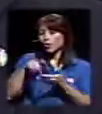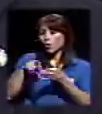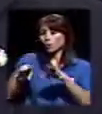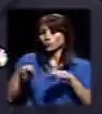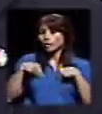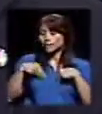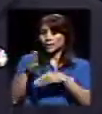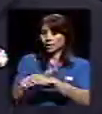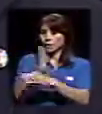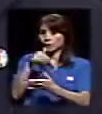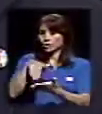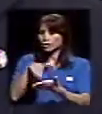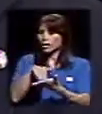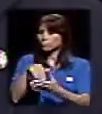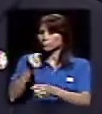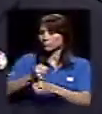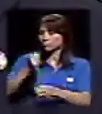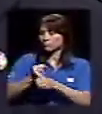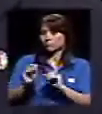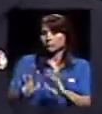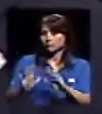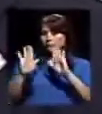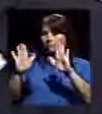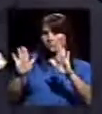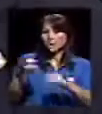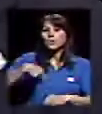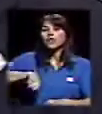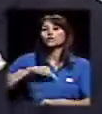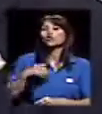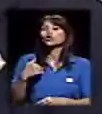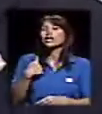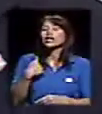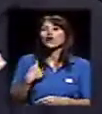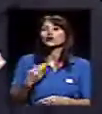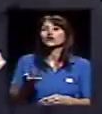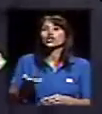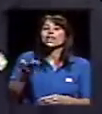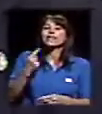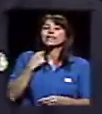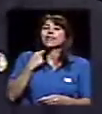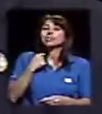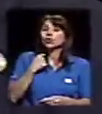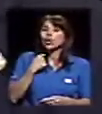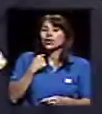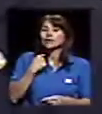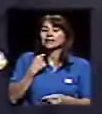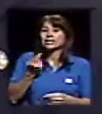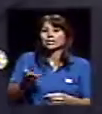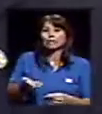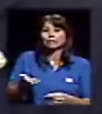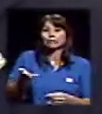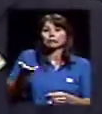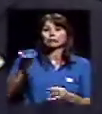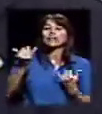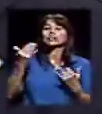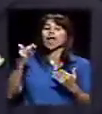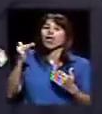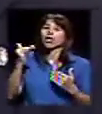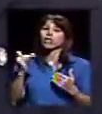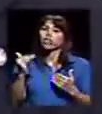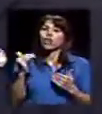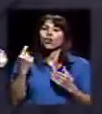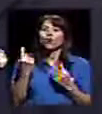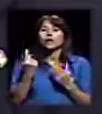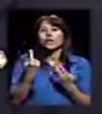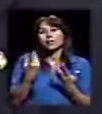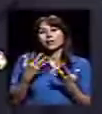hecho una excelente tarea y que pasamos de inflaciones de 2 dígitos que todos vivimos a una inflación de un solo dígito y niveles nunca antes vistos